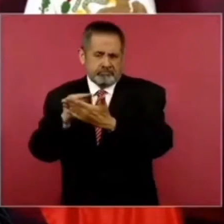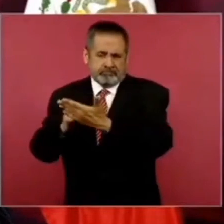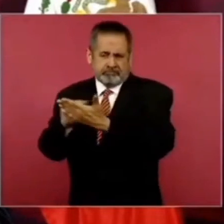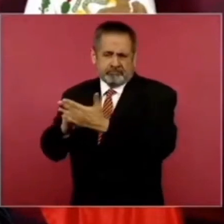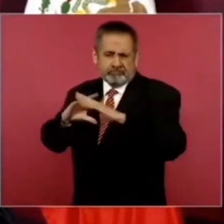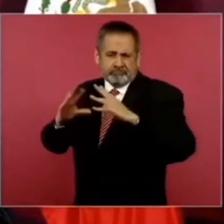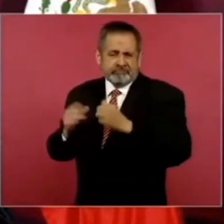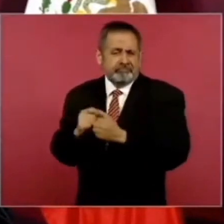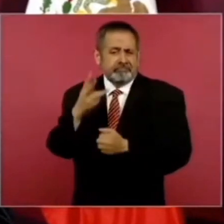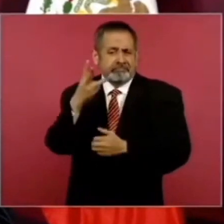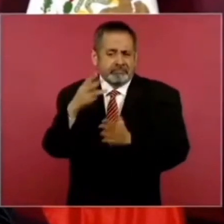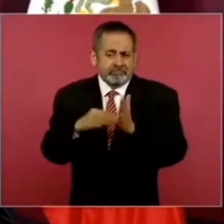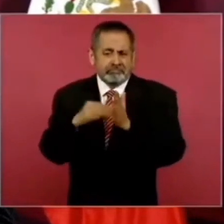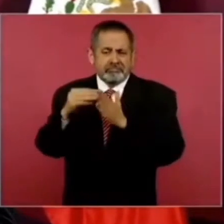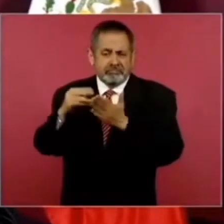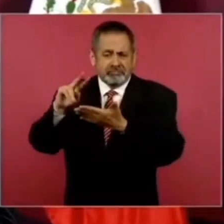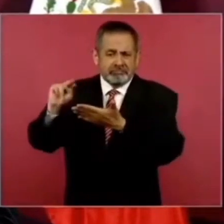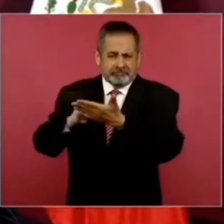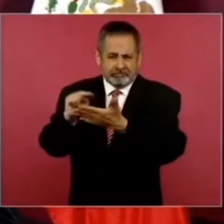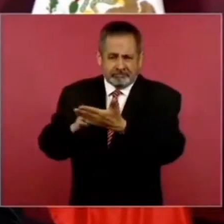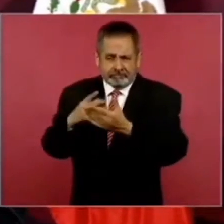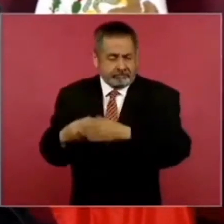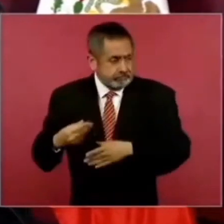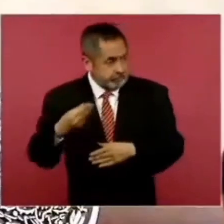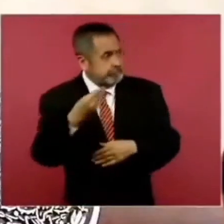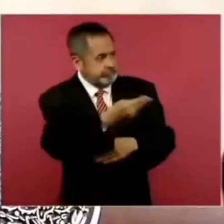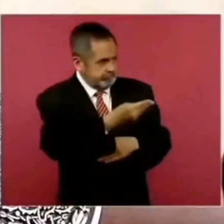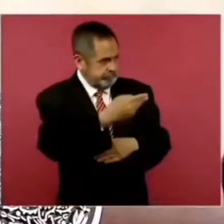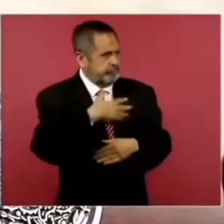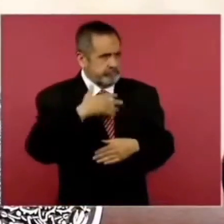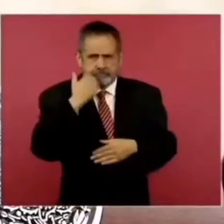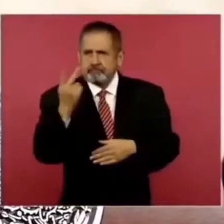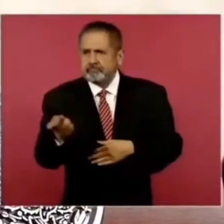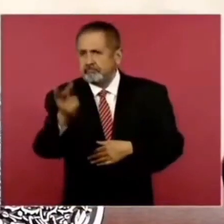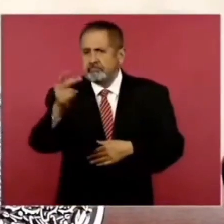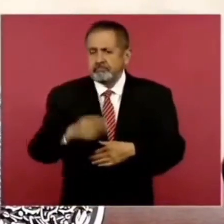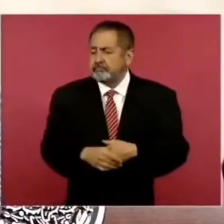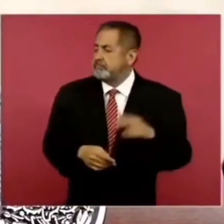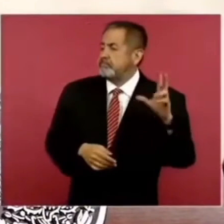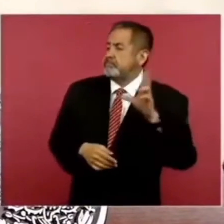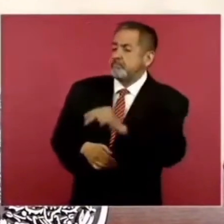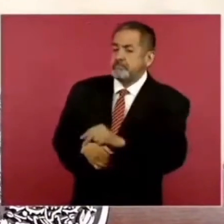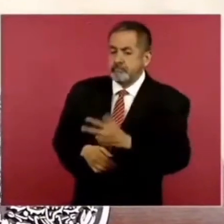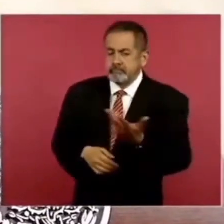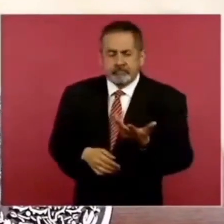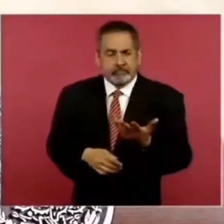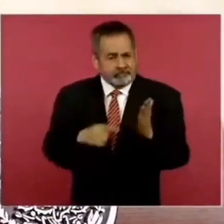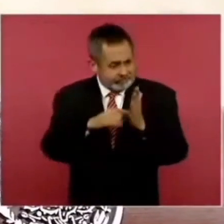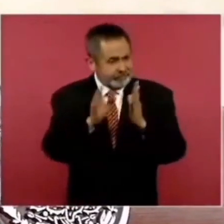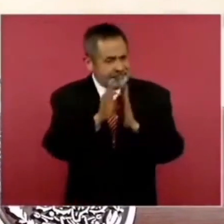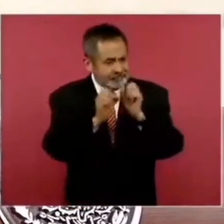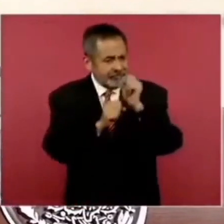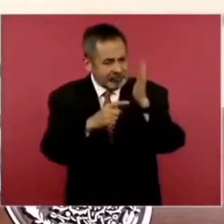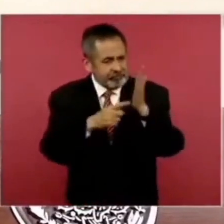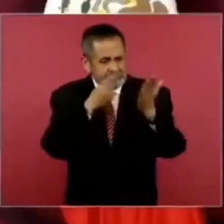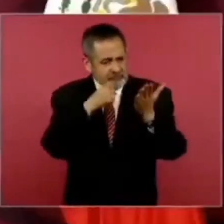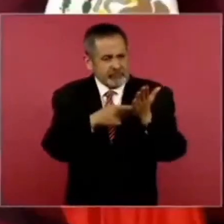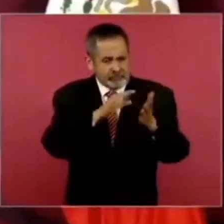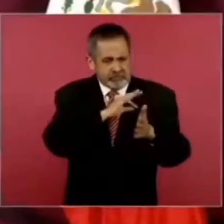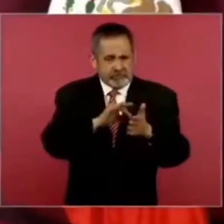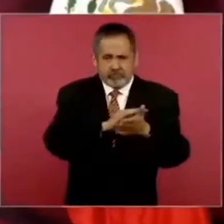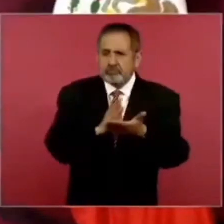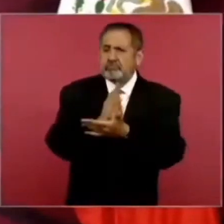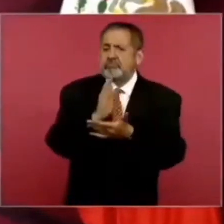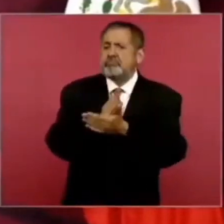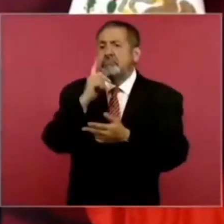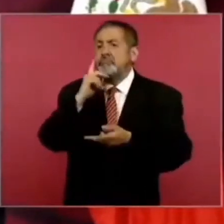de 3 millones de firmas, como lo establece la Constitución, para que se llevara a cabo una consulta y se le